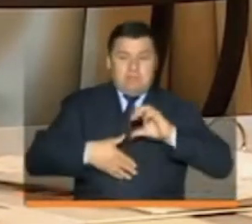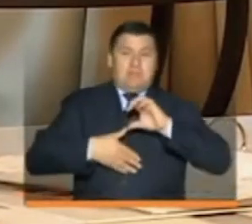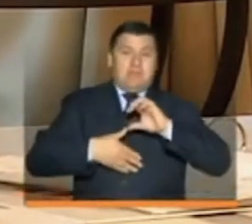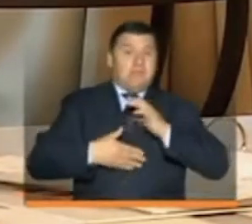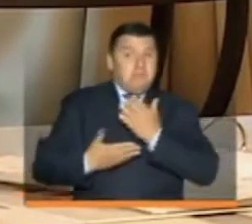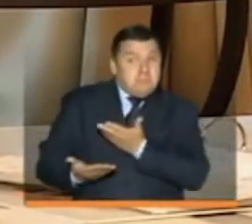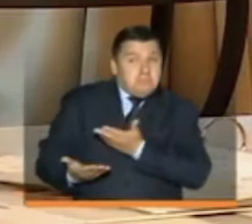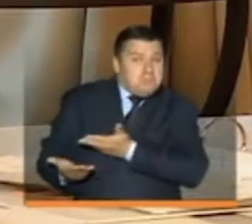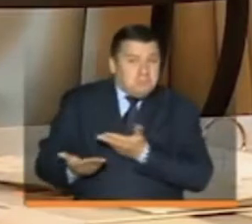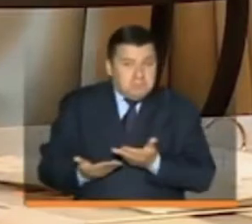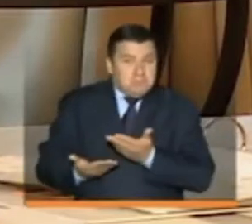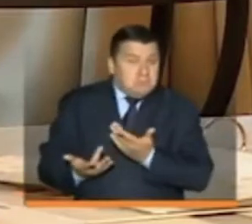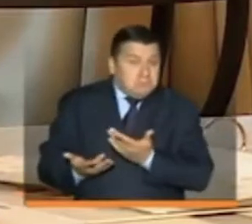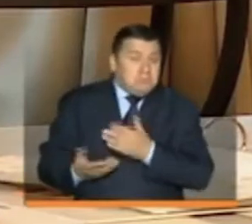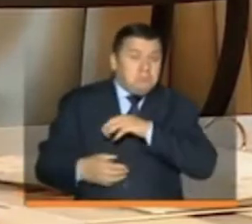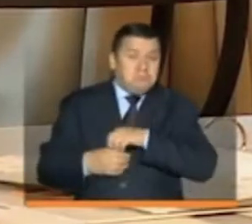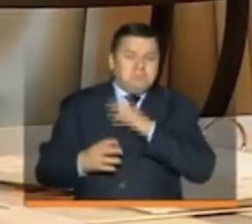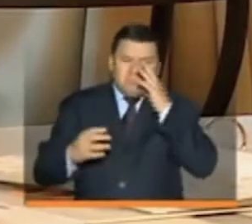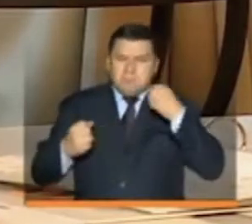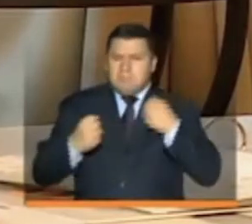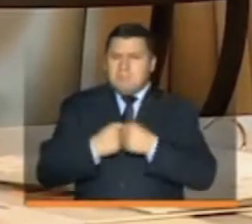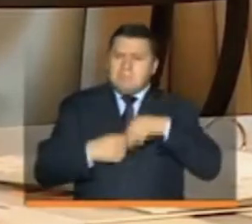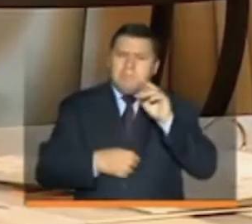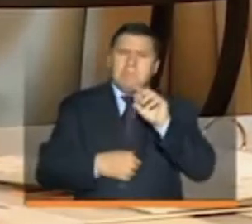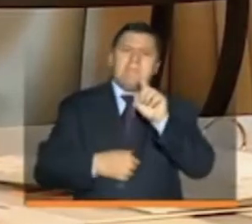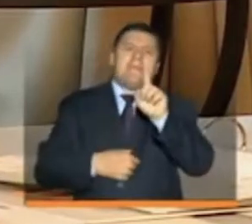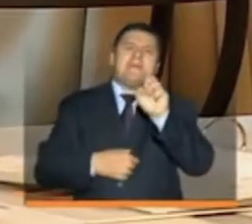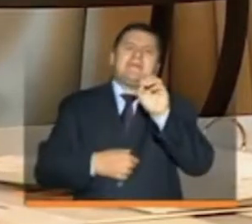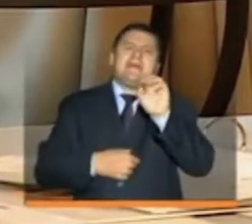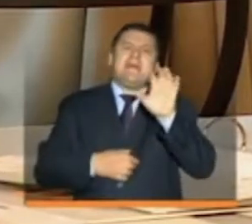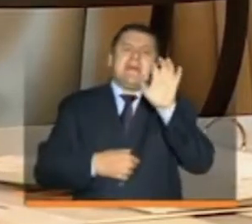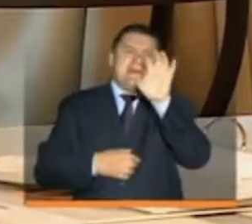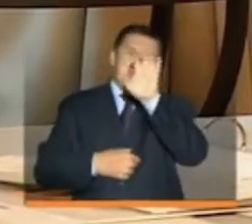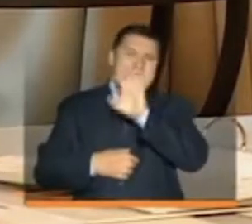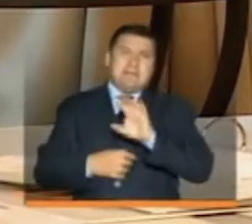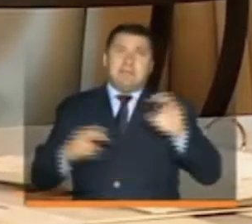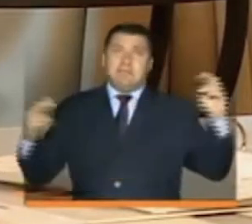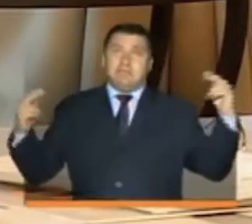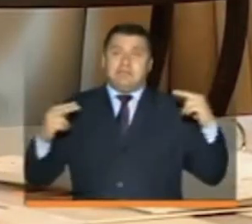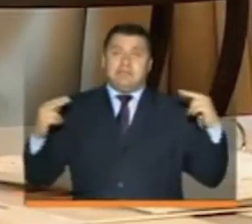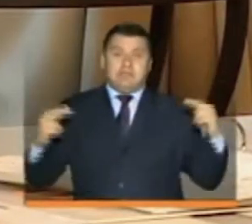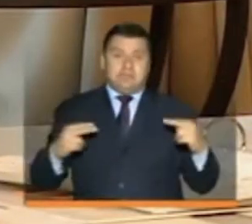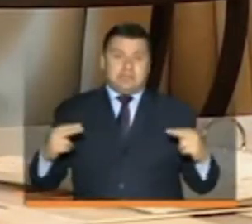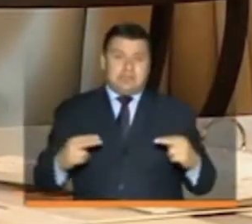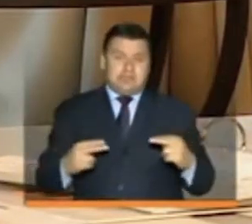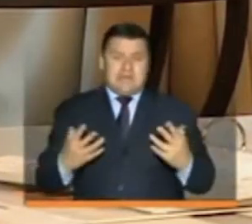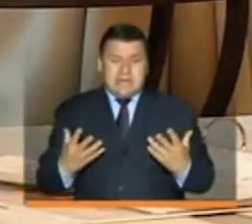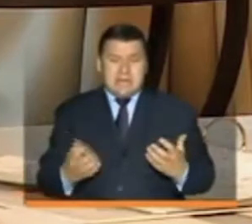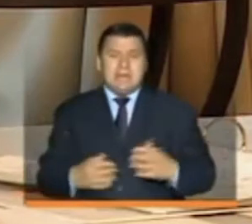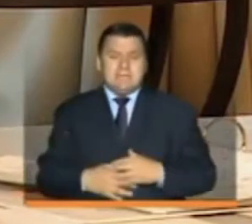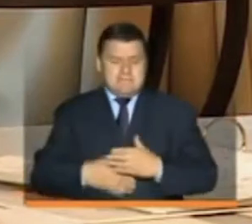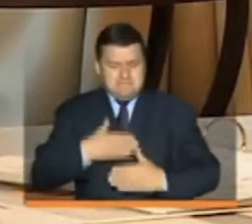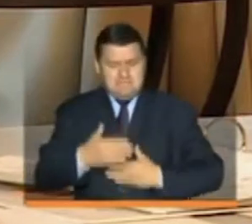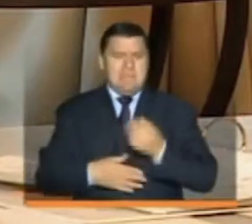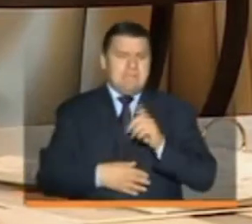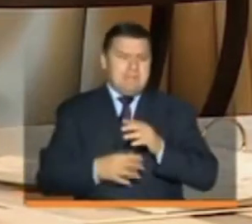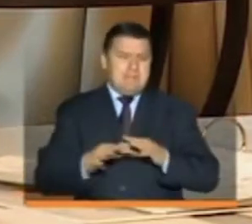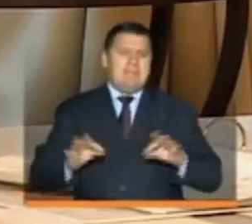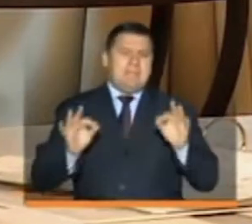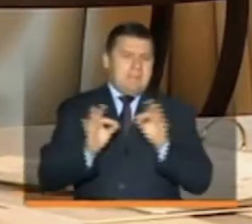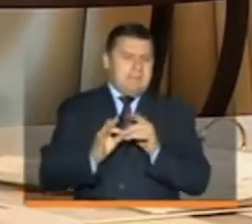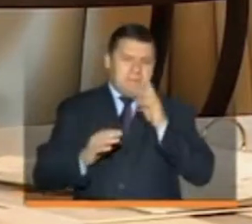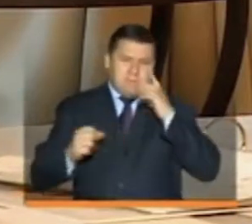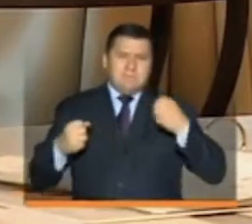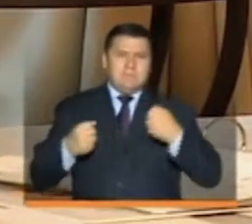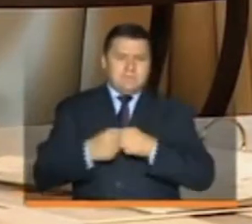también fortalecer la alianza con más de 60 estados observadores de esta alianza. Avanzamos también a